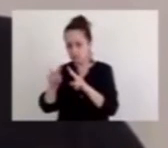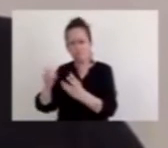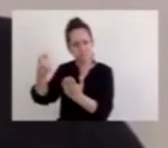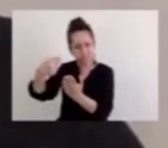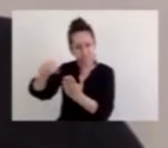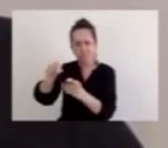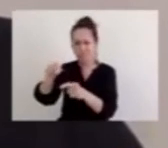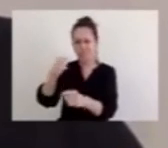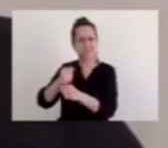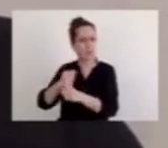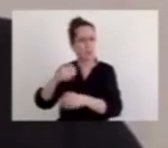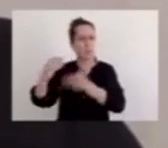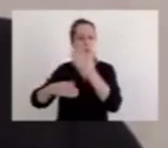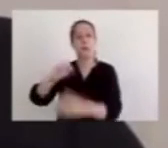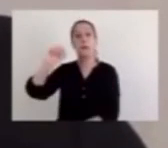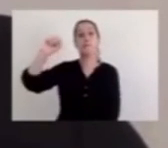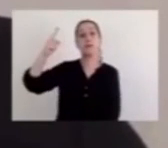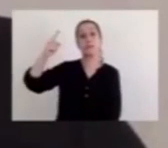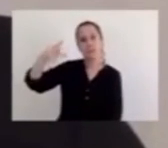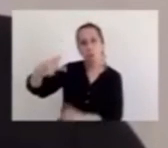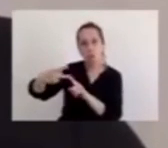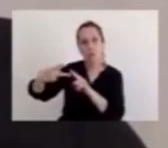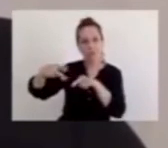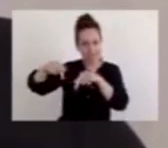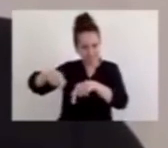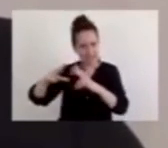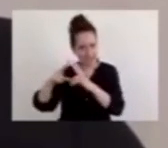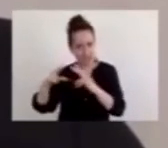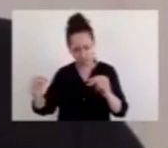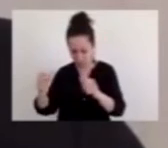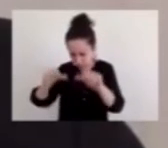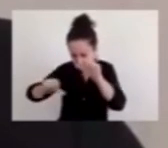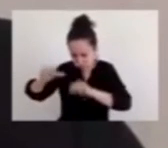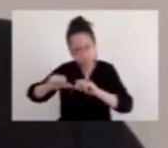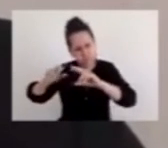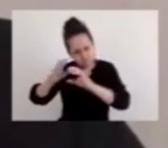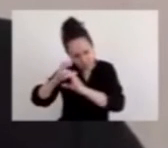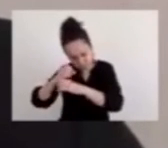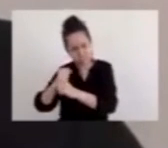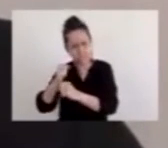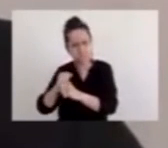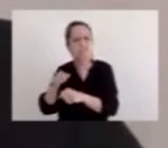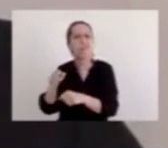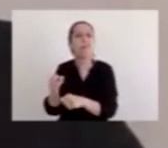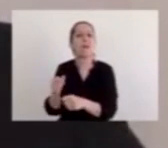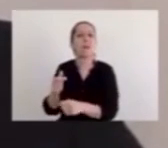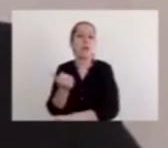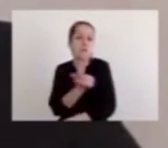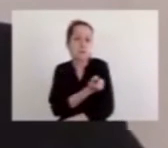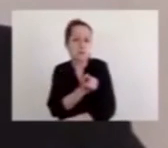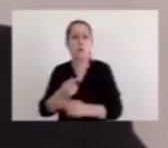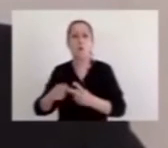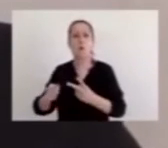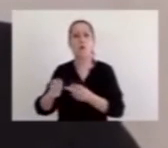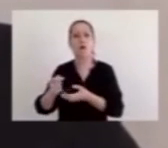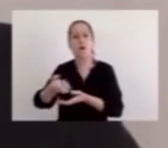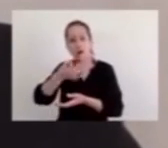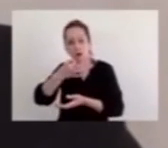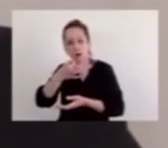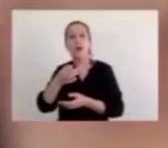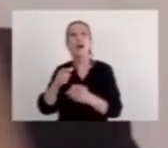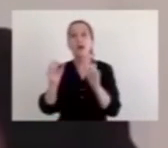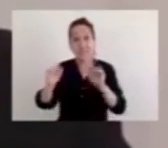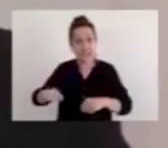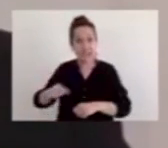centroamericana y caribeña la planta de producción de medicamentos tiene una capacidad para producir 12 millones de vacunas contra la